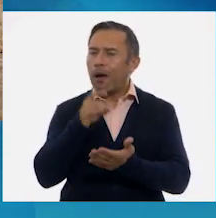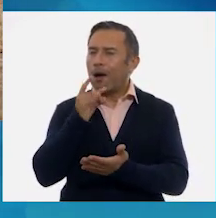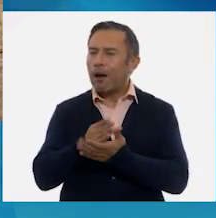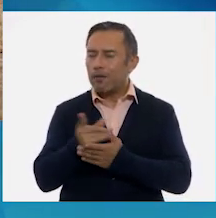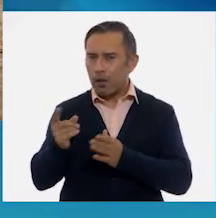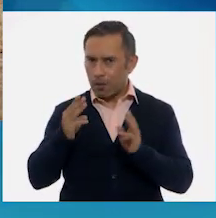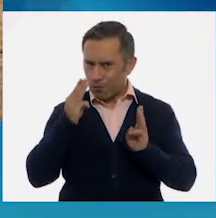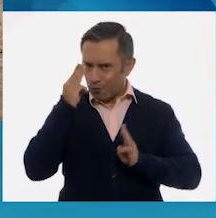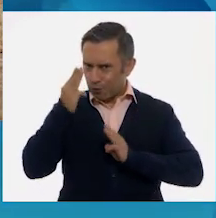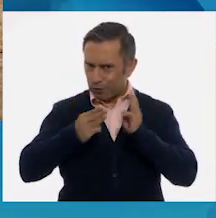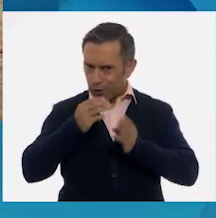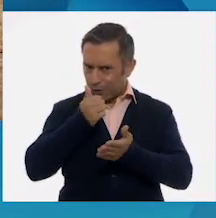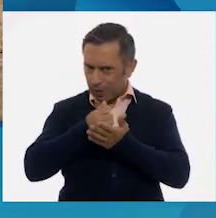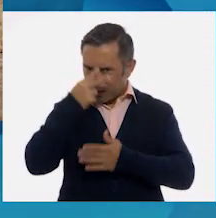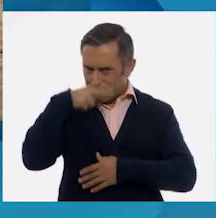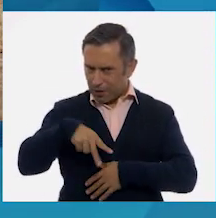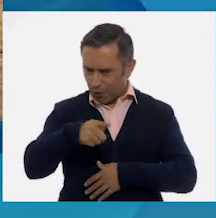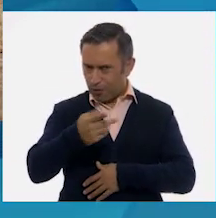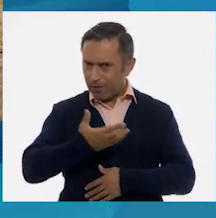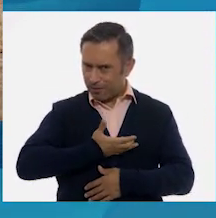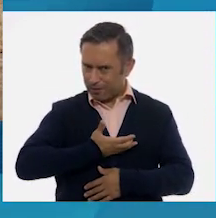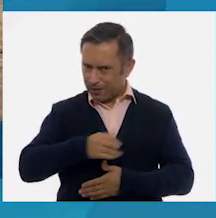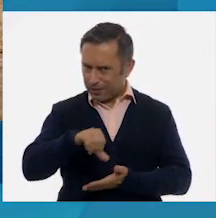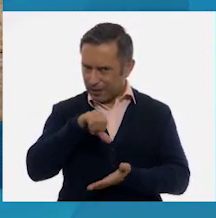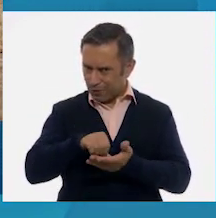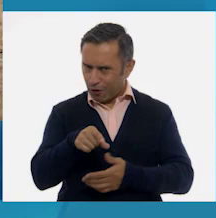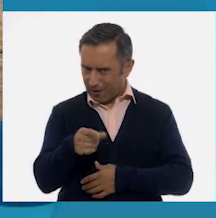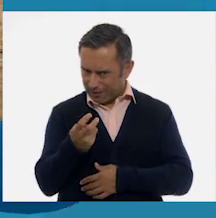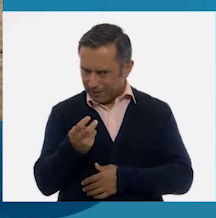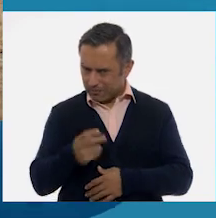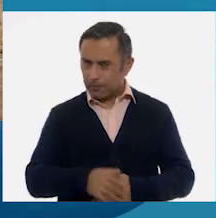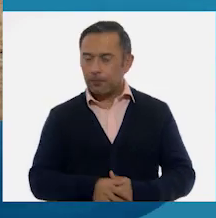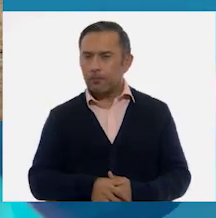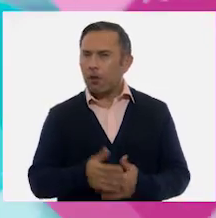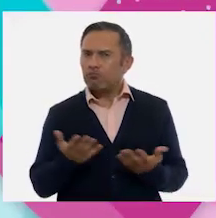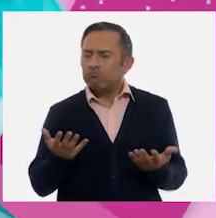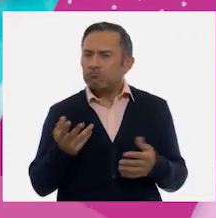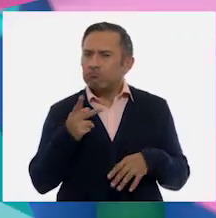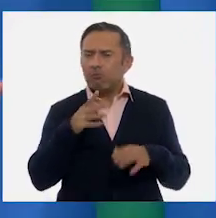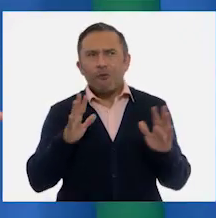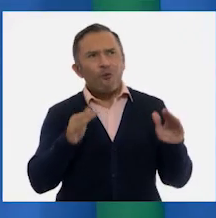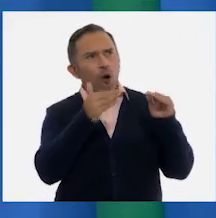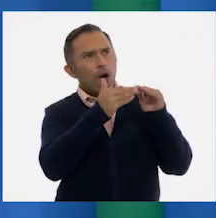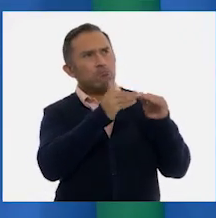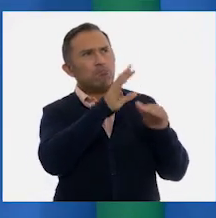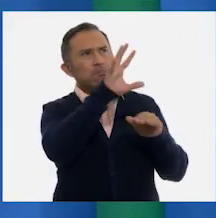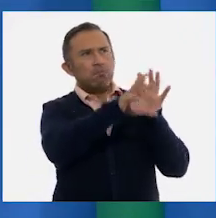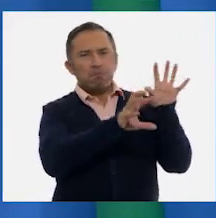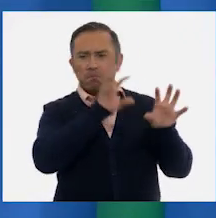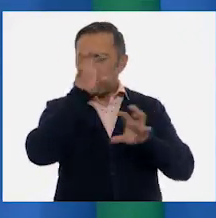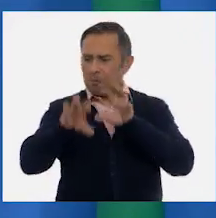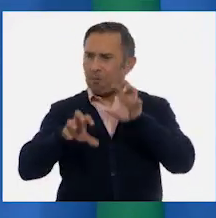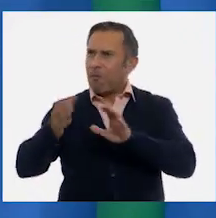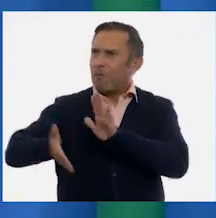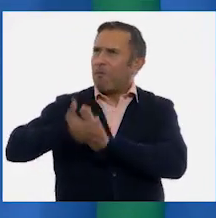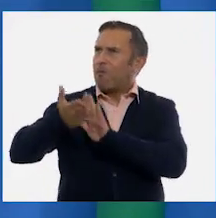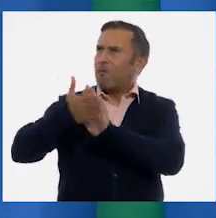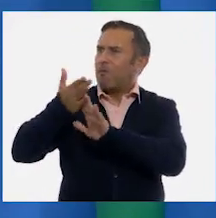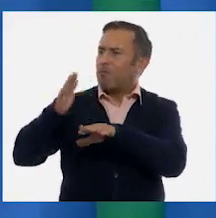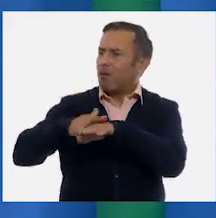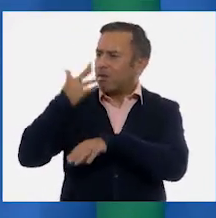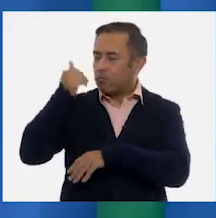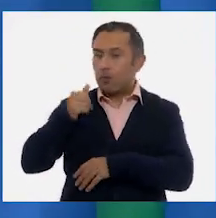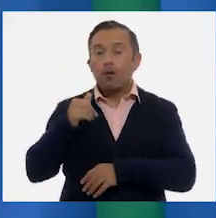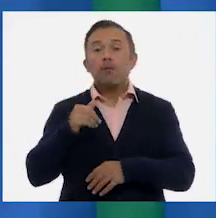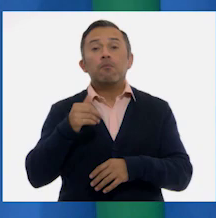está ahí en el centro. Oiga, maestra, pero dígame, ¿por qué hicieron eso? Una razón fue que estaban muy impresionados